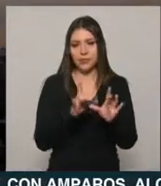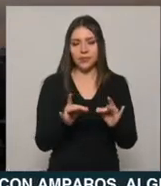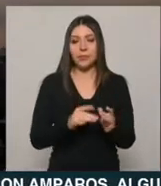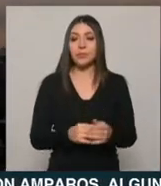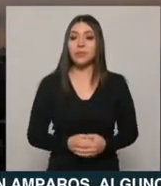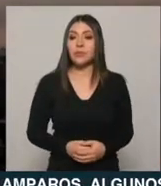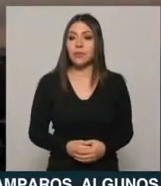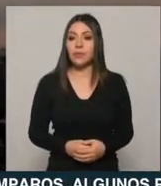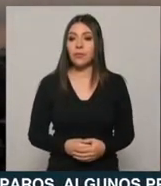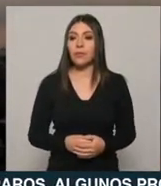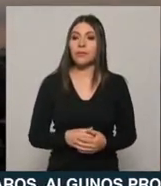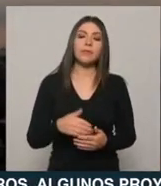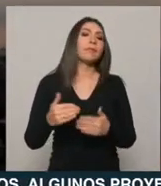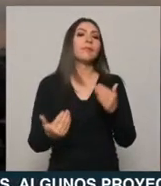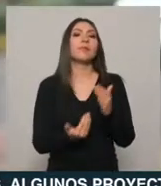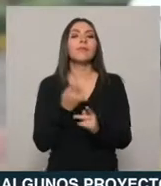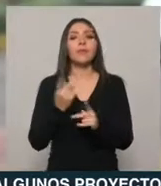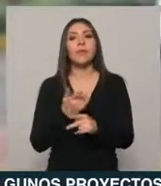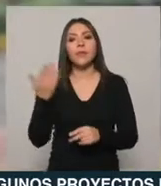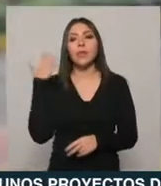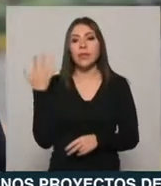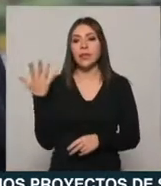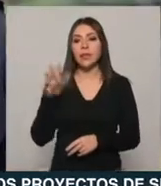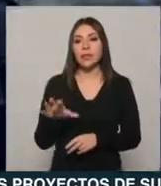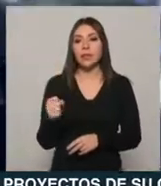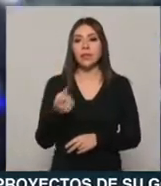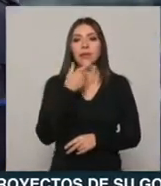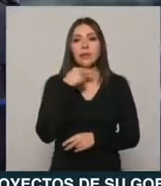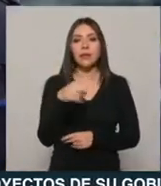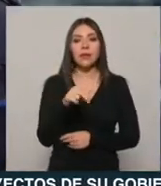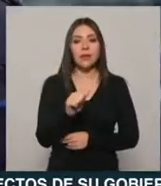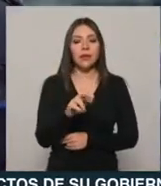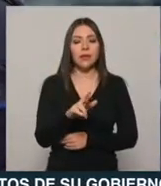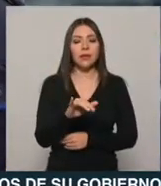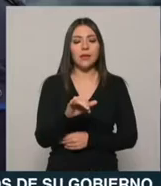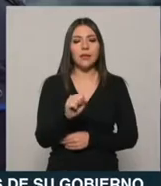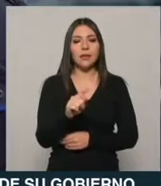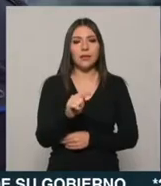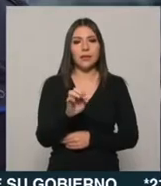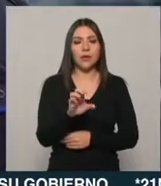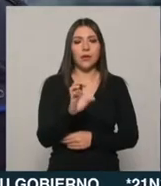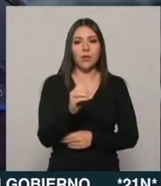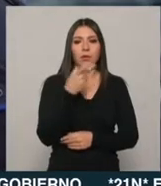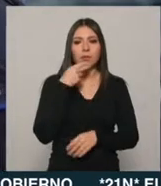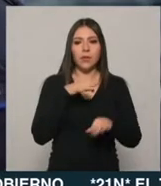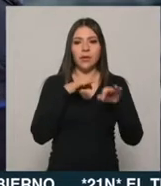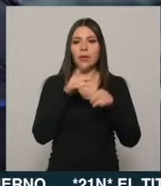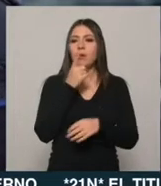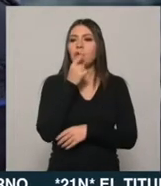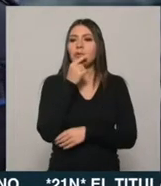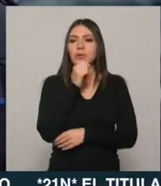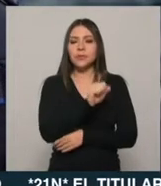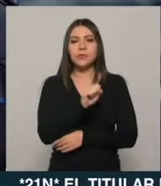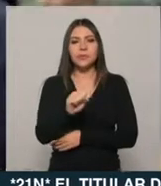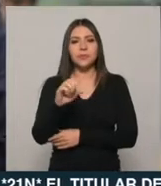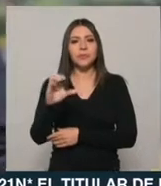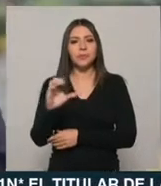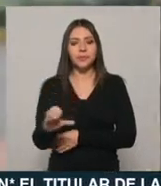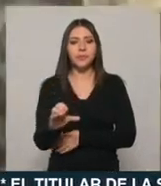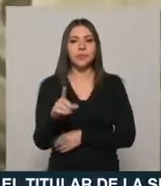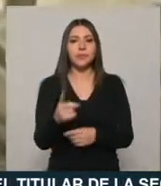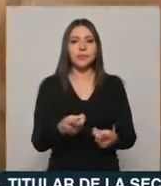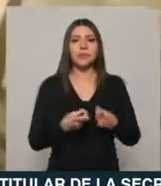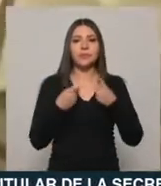mañana del pasado 10 de septiembre, Aristeo Quijano Acosta, elemento de la Secretaría de Seguridad Ciudadana Capitalina,